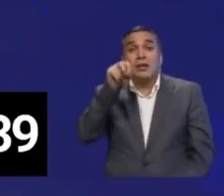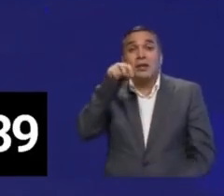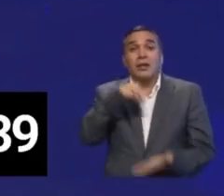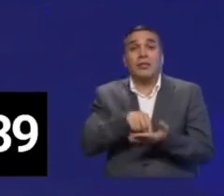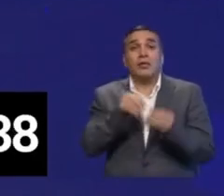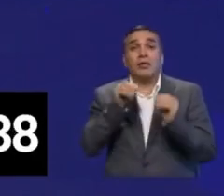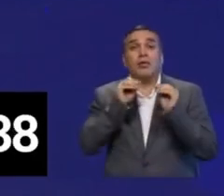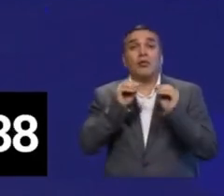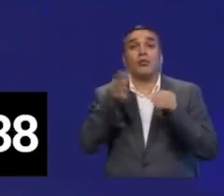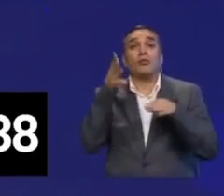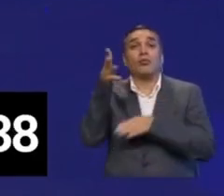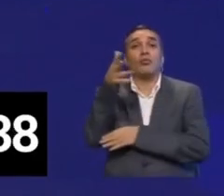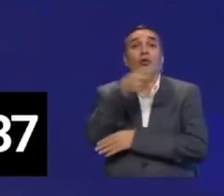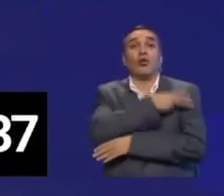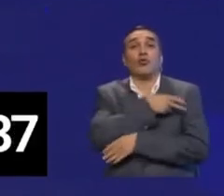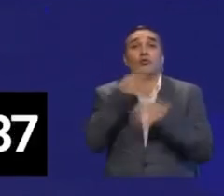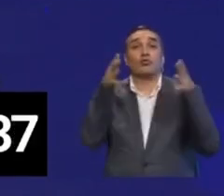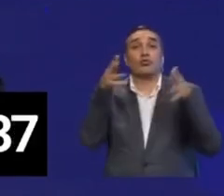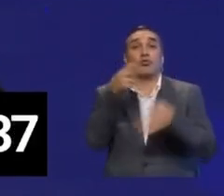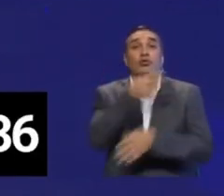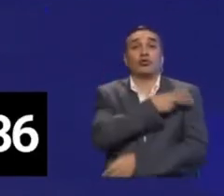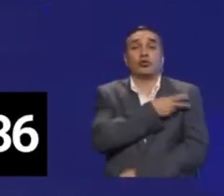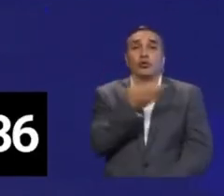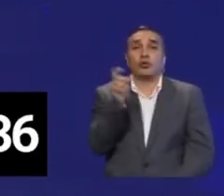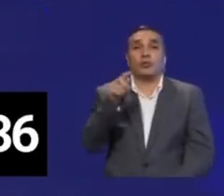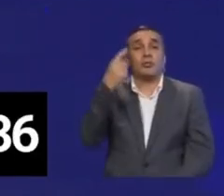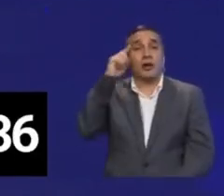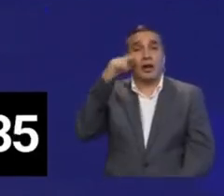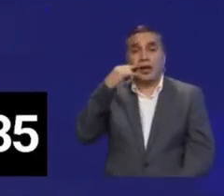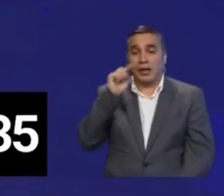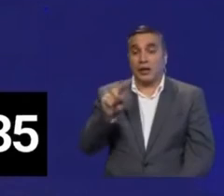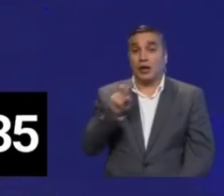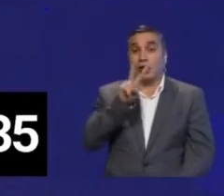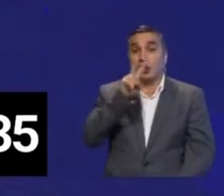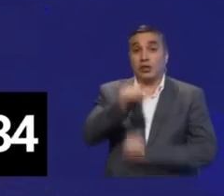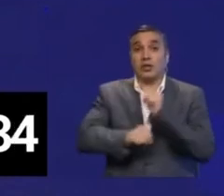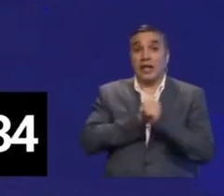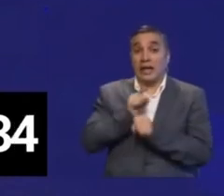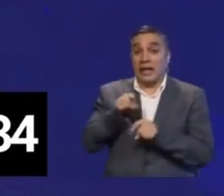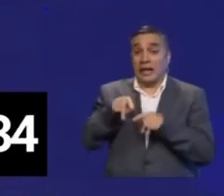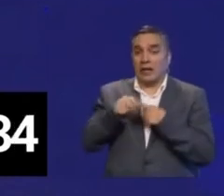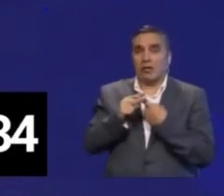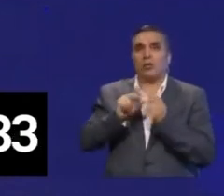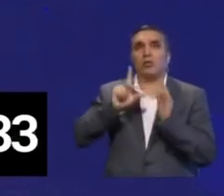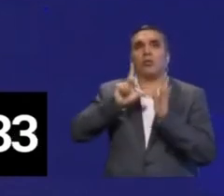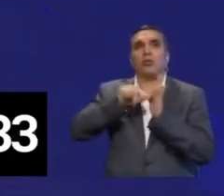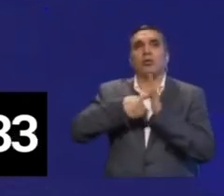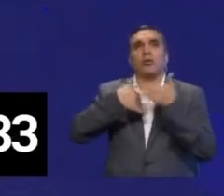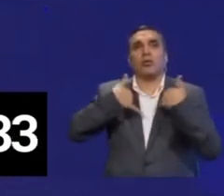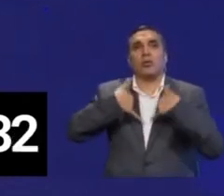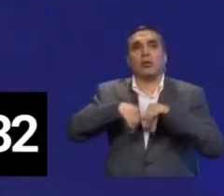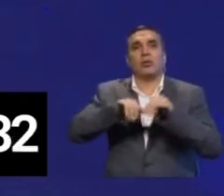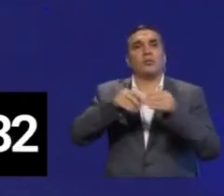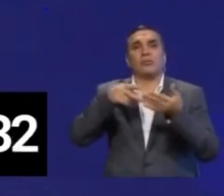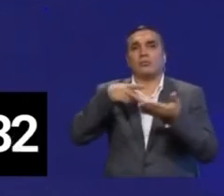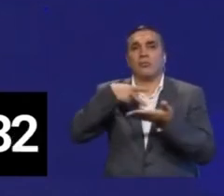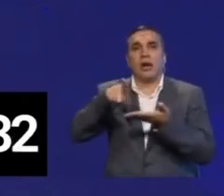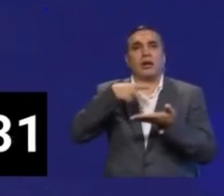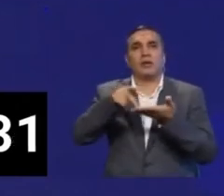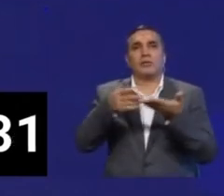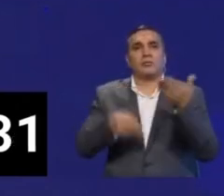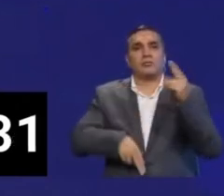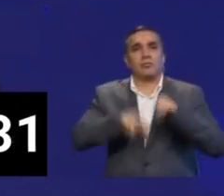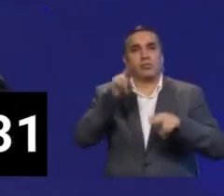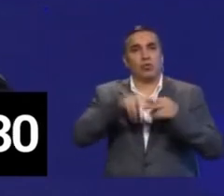educadoras y educadores de educación inicial para los más chiquitos desde los 2 años de edad. Luego vamos a continuar las inversiones en